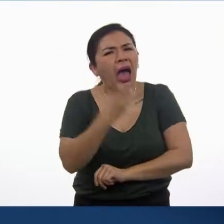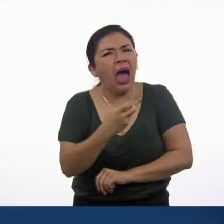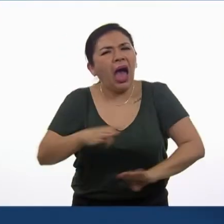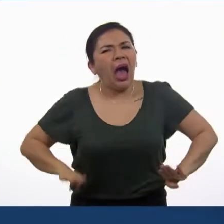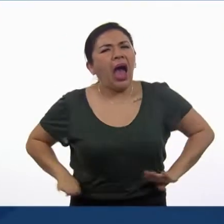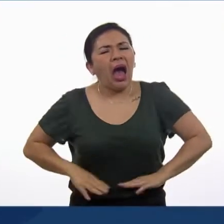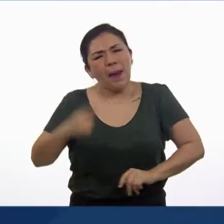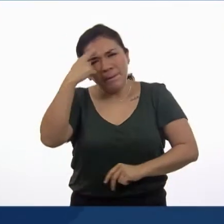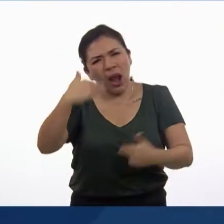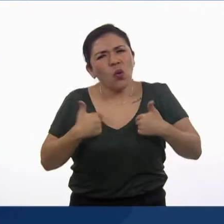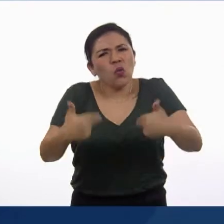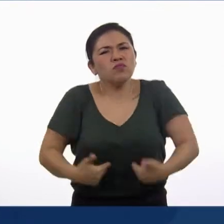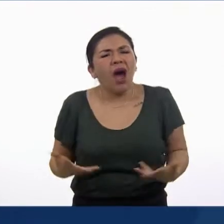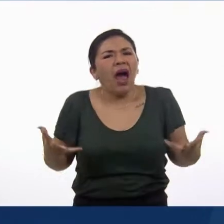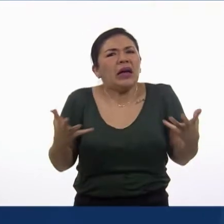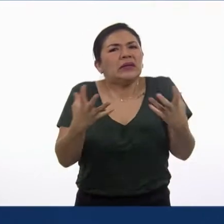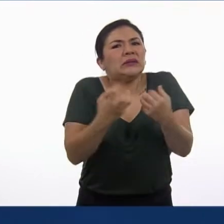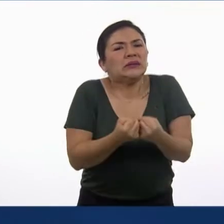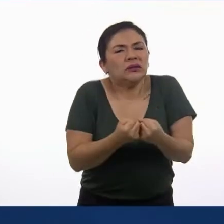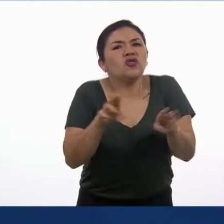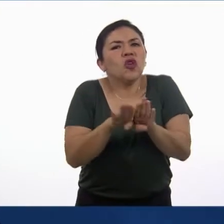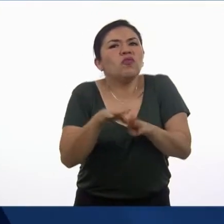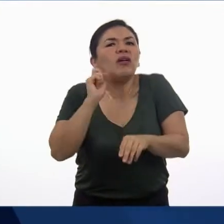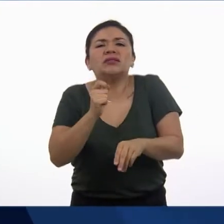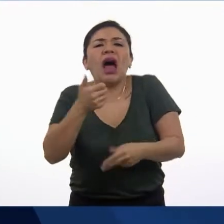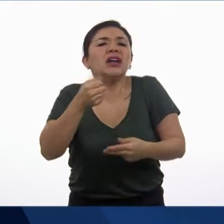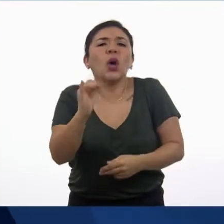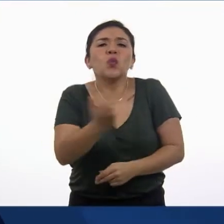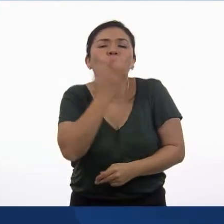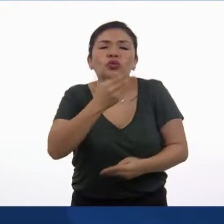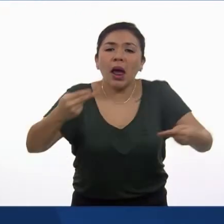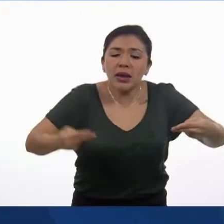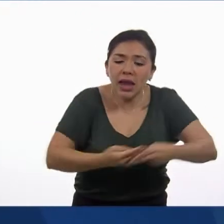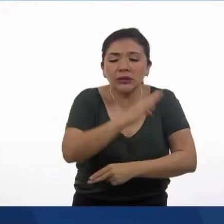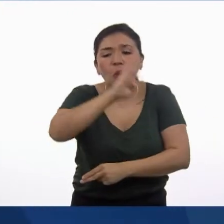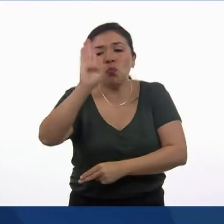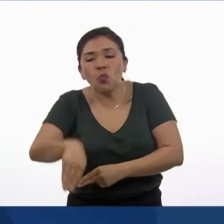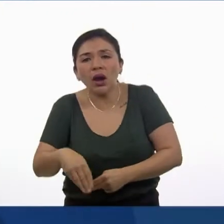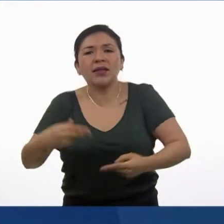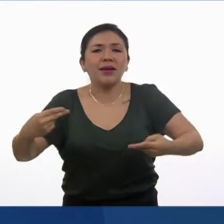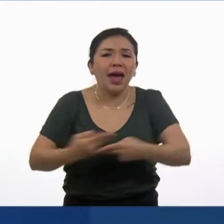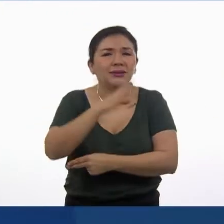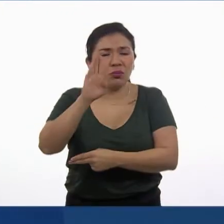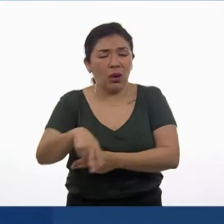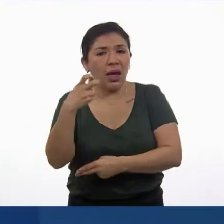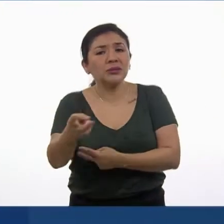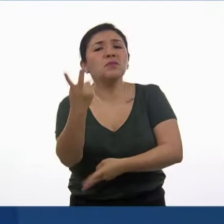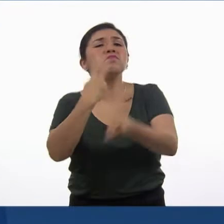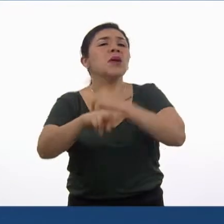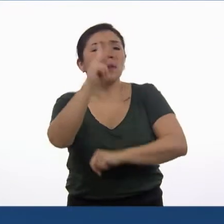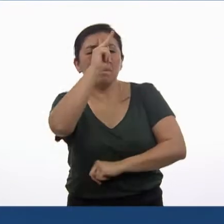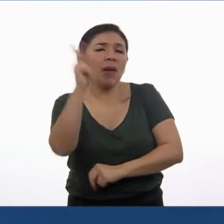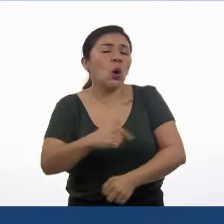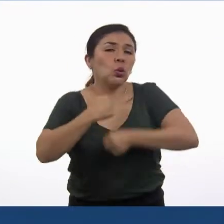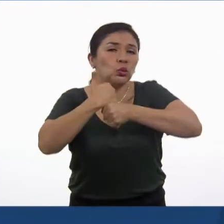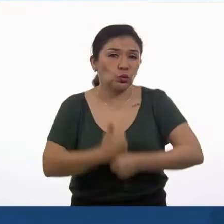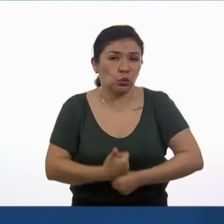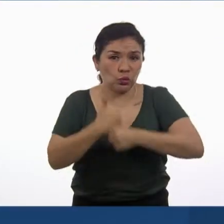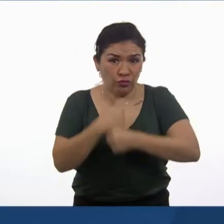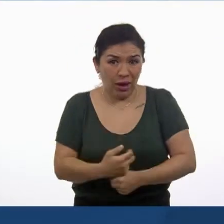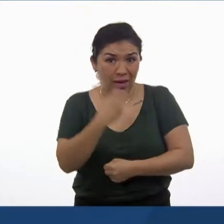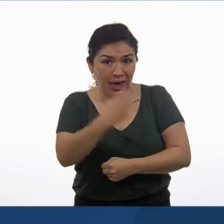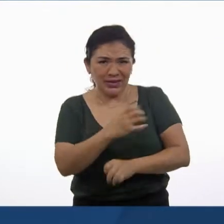de nacimiento, muerte y reencarnación, lo cual conduce inevitablemente al sufrimiento.